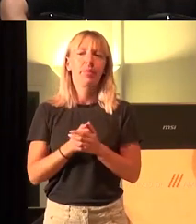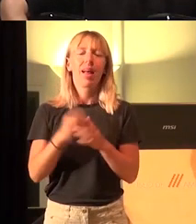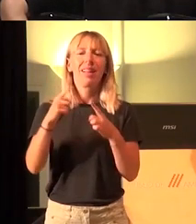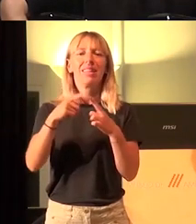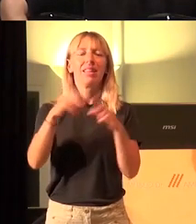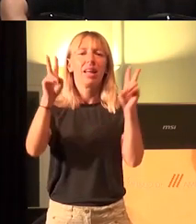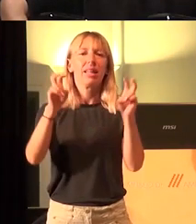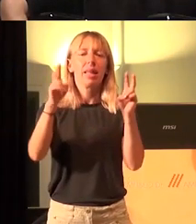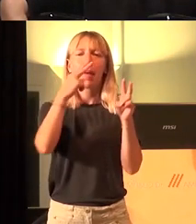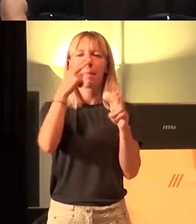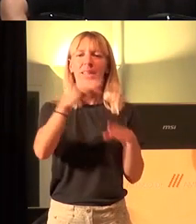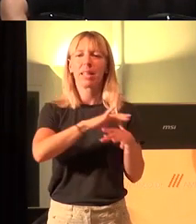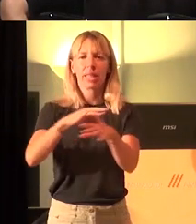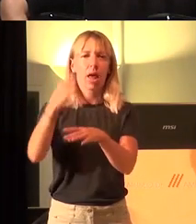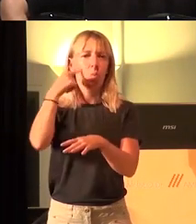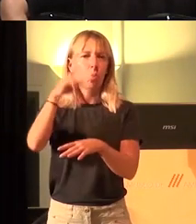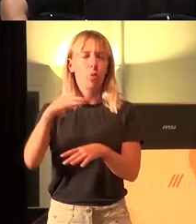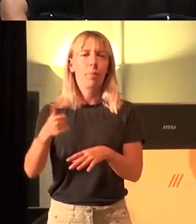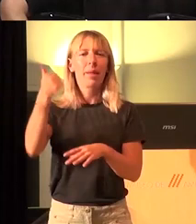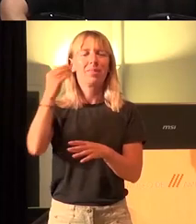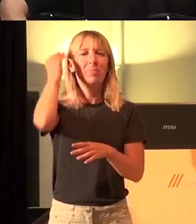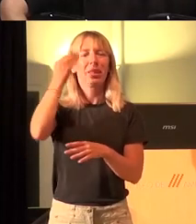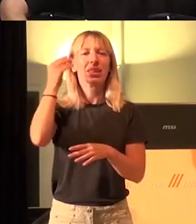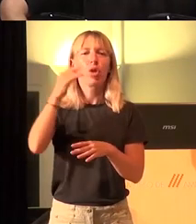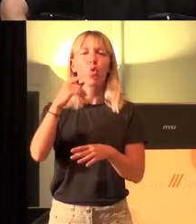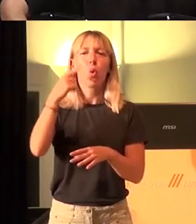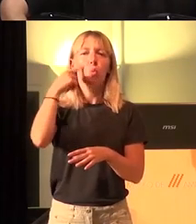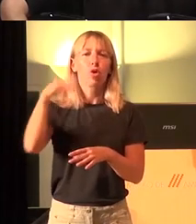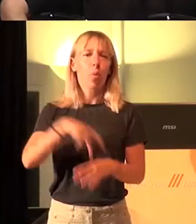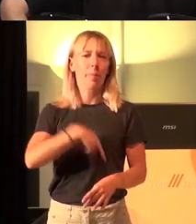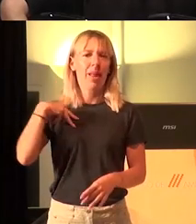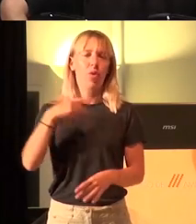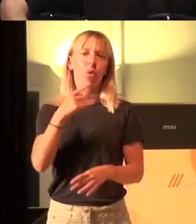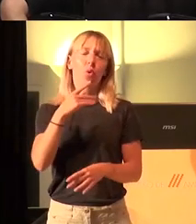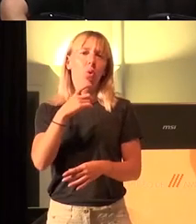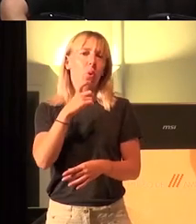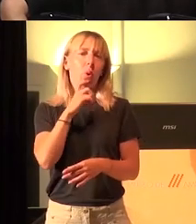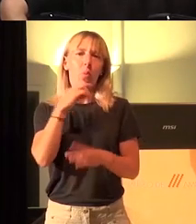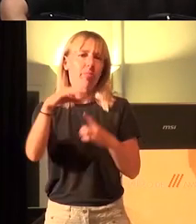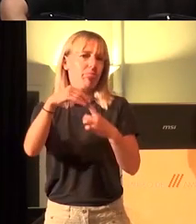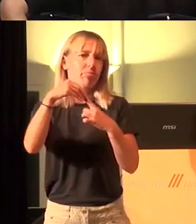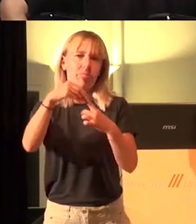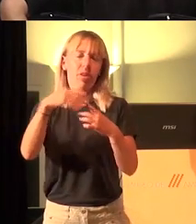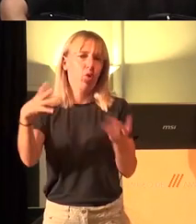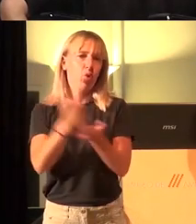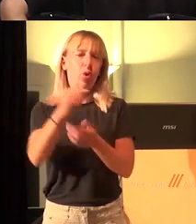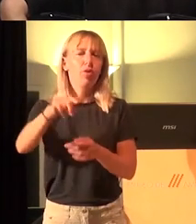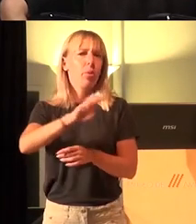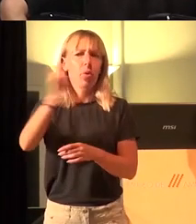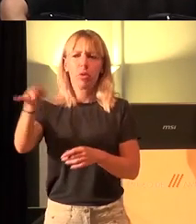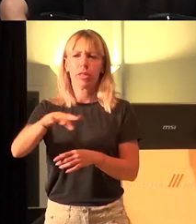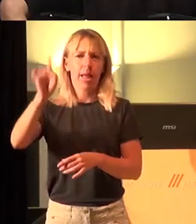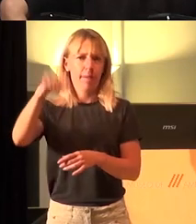El tema de visitas guiadas a museos, sobre todo pensando en el Museo del Prado, quizás como el pináculo de todo esto, pero bueno, en cualquier otro